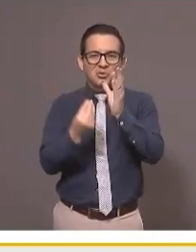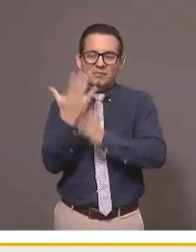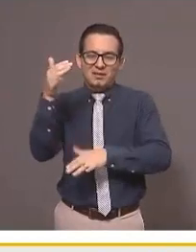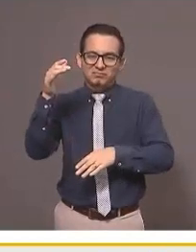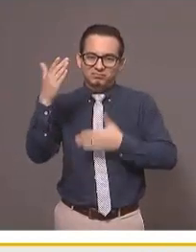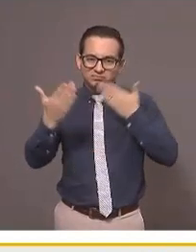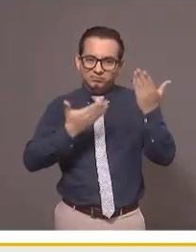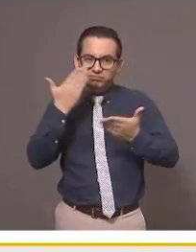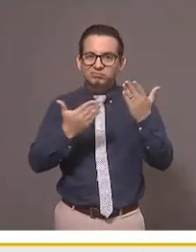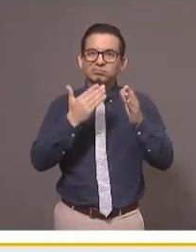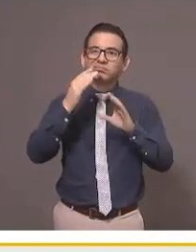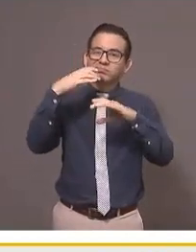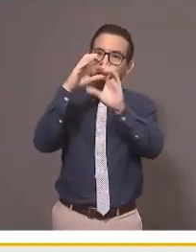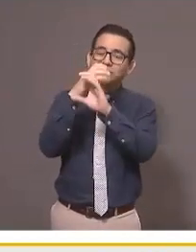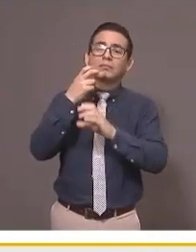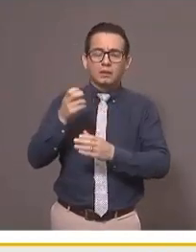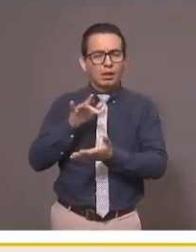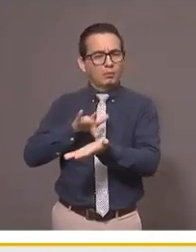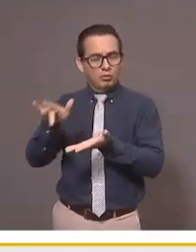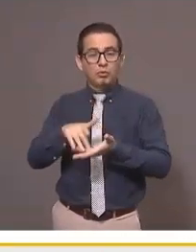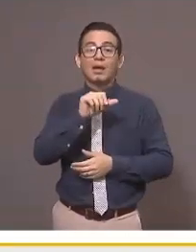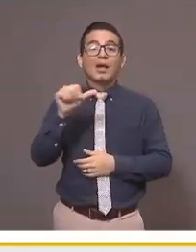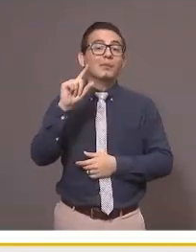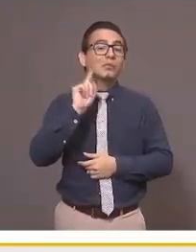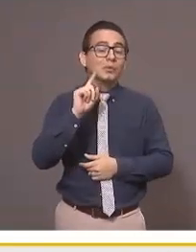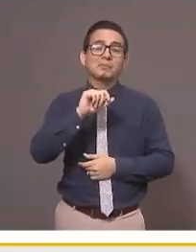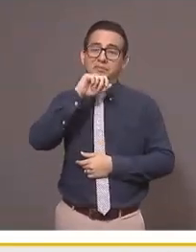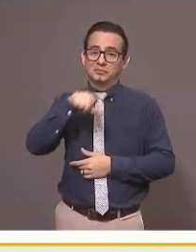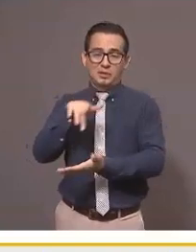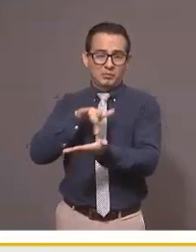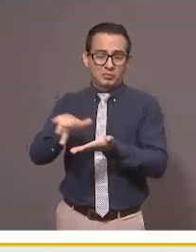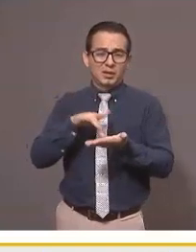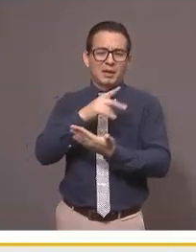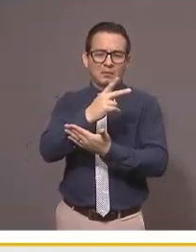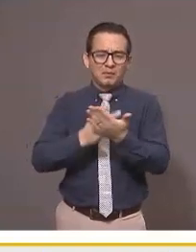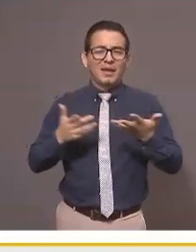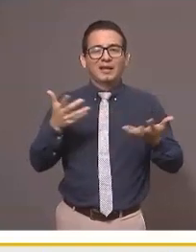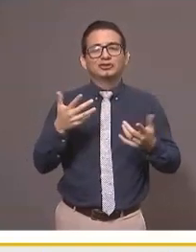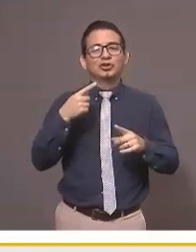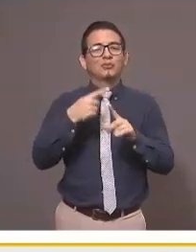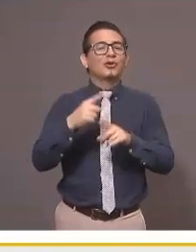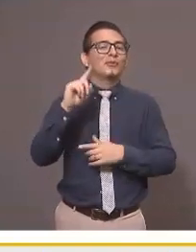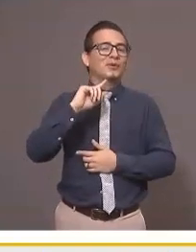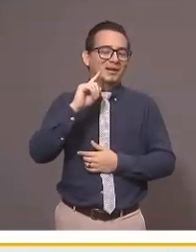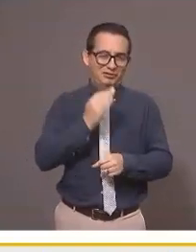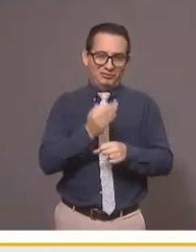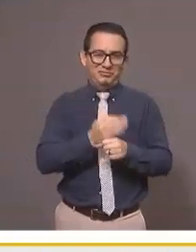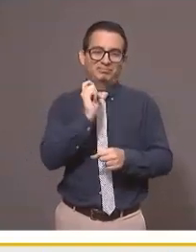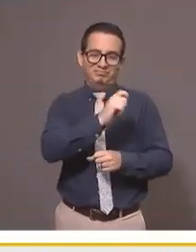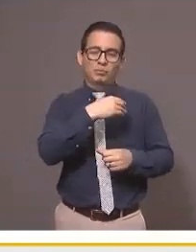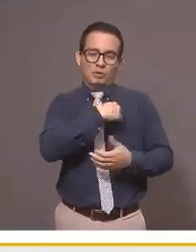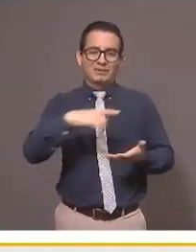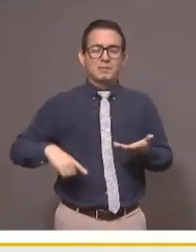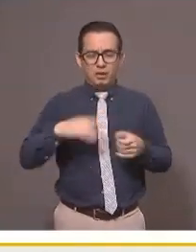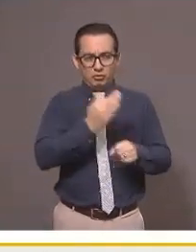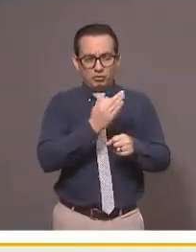programas de emprendimiento para mujeres como los programas por mujeres a través de los talleres municipales o